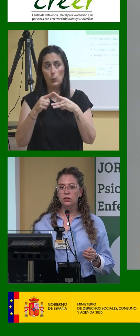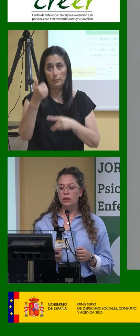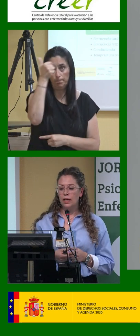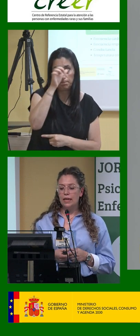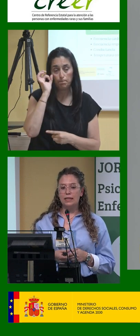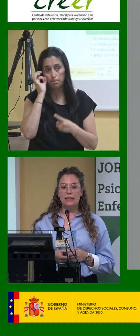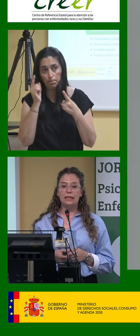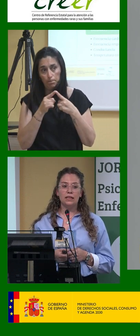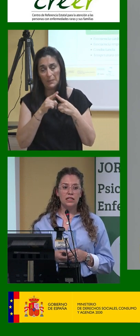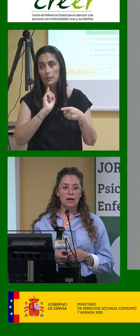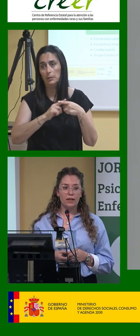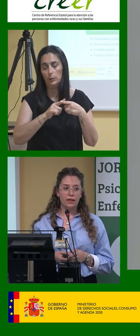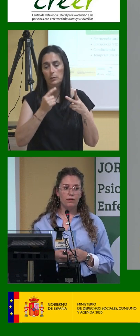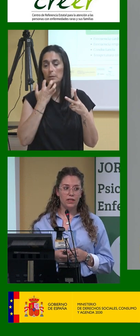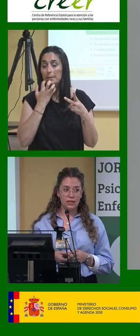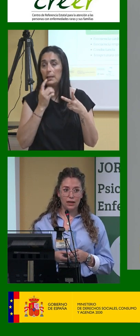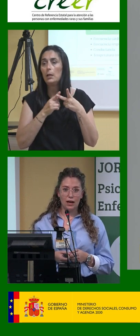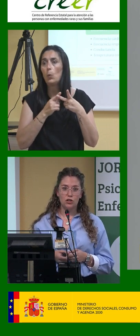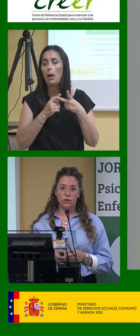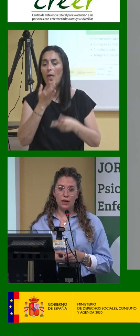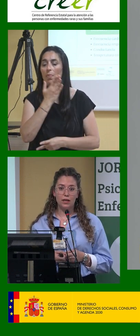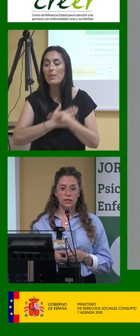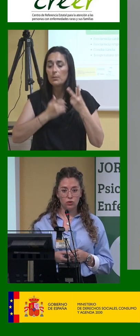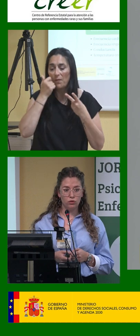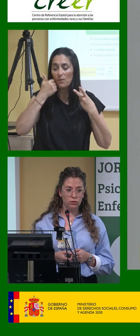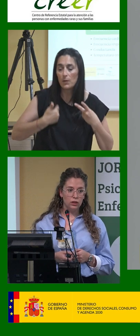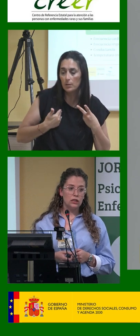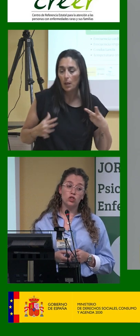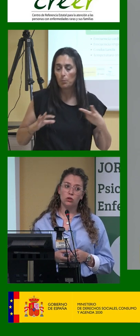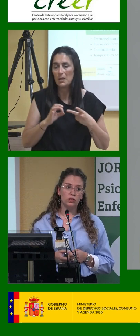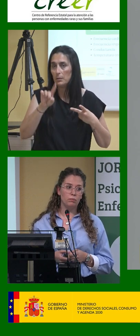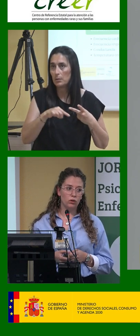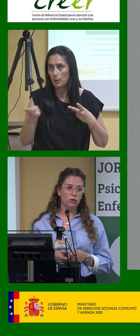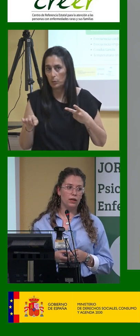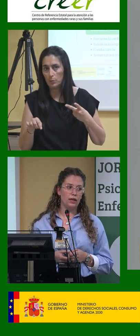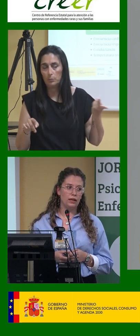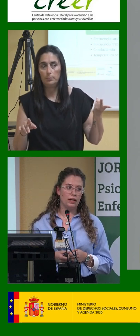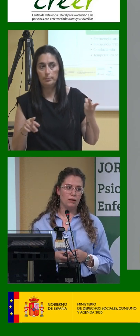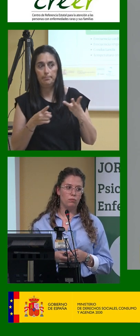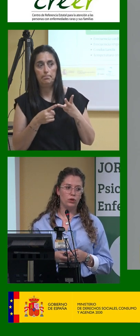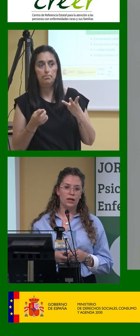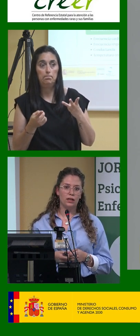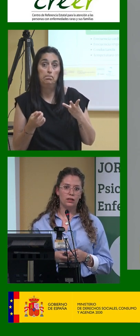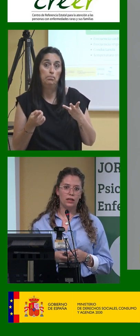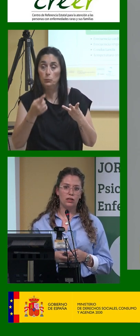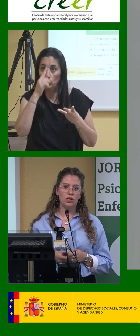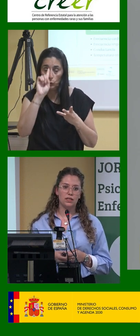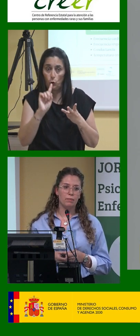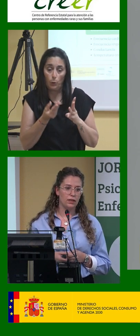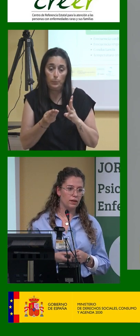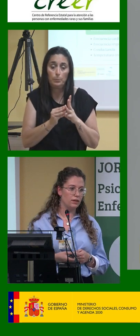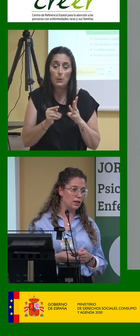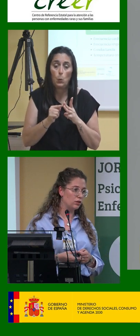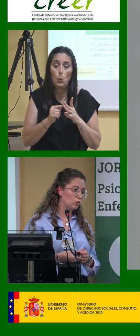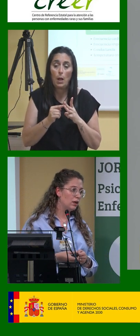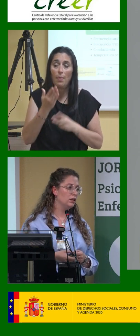masculino, si tenían discapacidad física asociada sí o no. No se contempló el que pudieran tener una